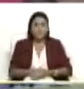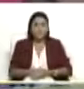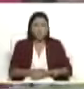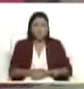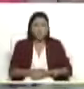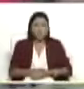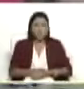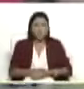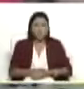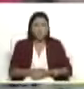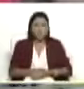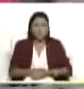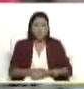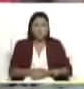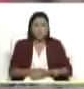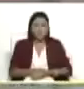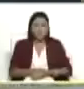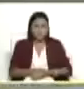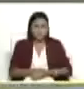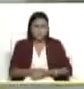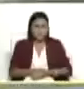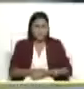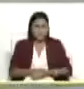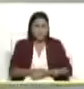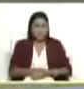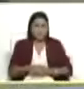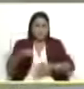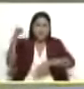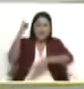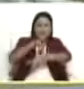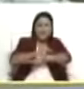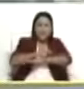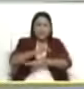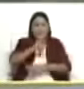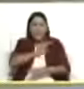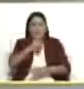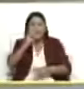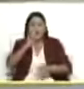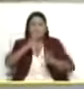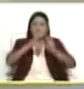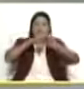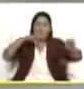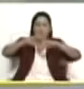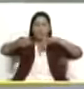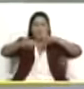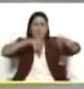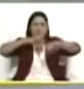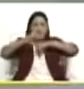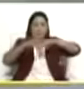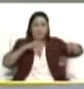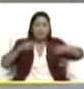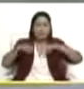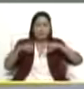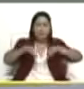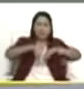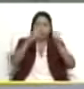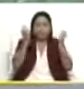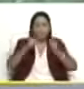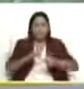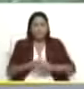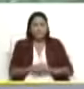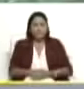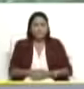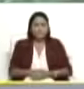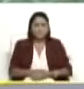procedió a descuartizar el avión de Entrasur, el avión de Conviasa que nos habían secuestrado.